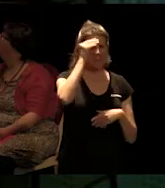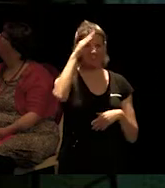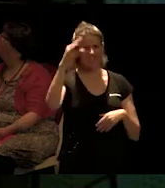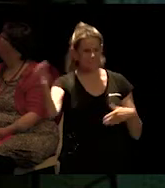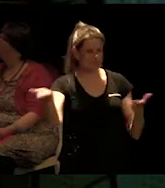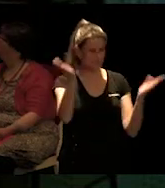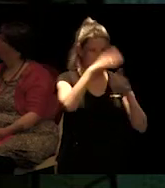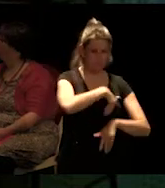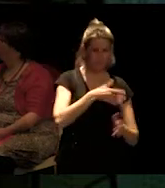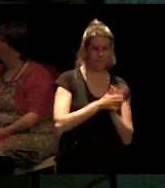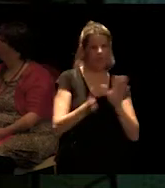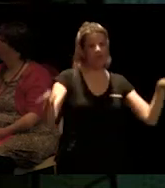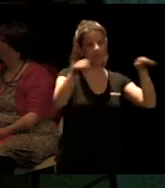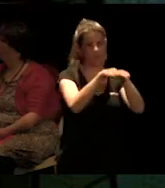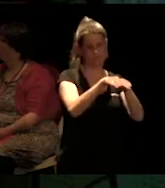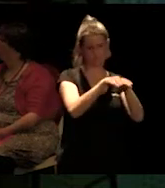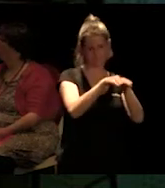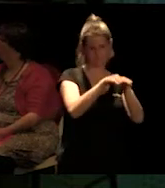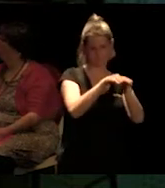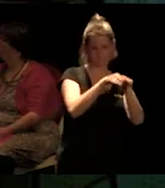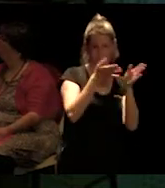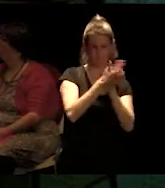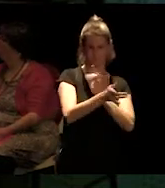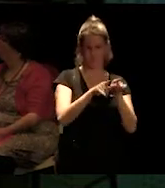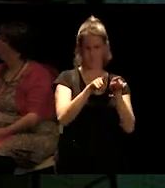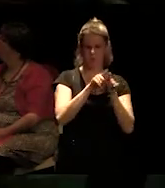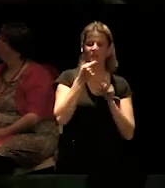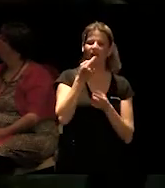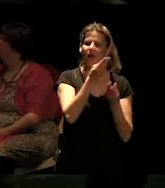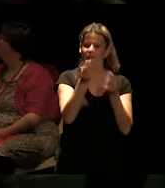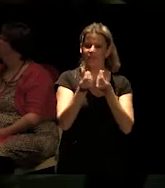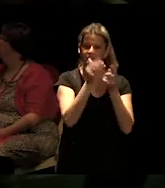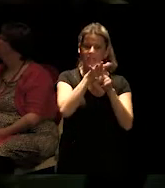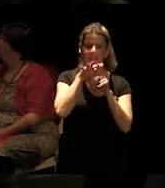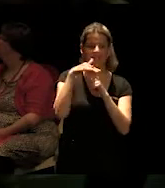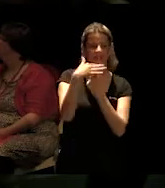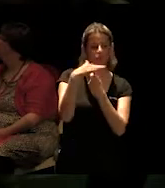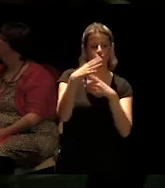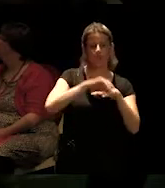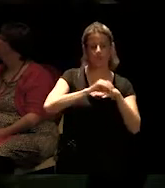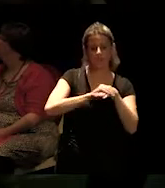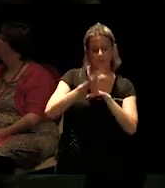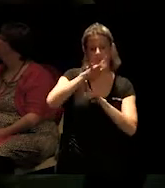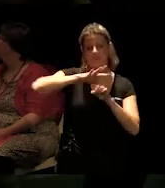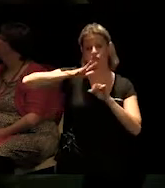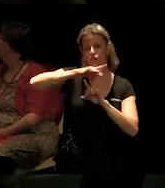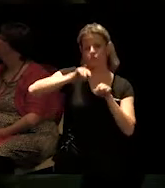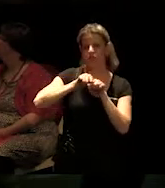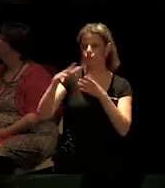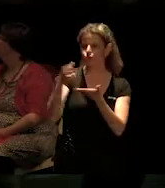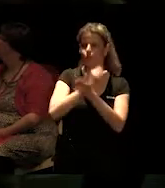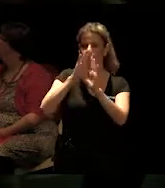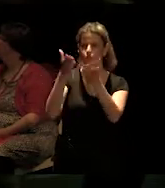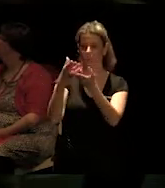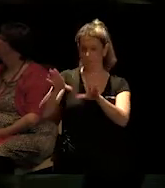para llegar al nivel. Y cuando tú lo que haces es crear un entorno, pues un entorno amigo, donde acoges a todo el mundo,